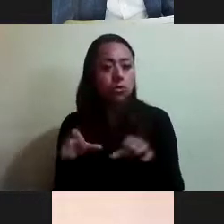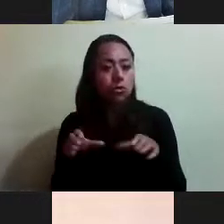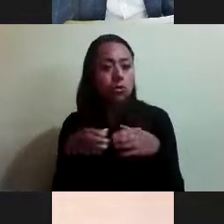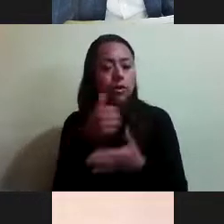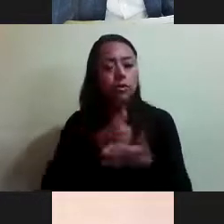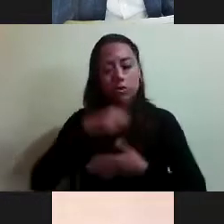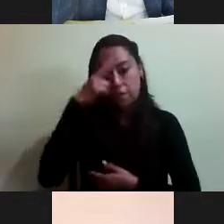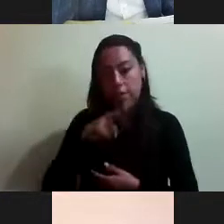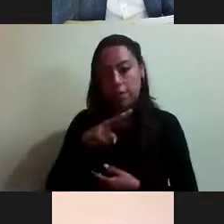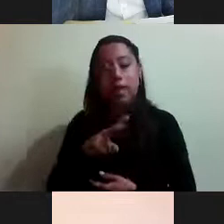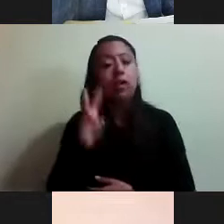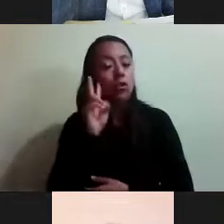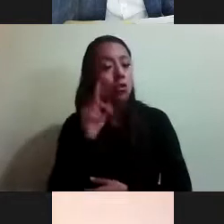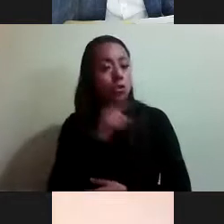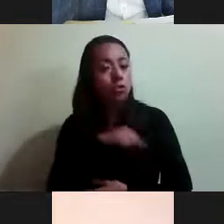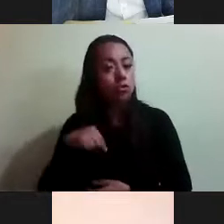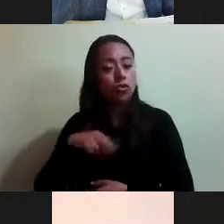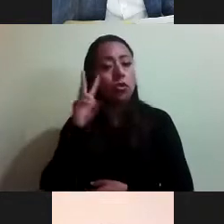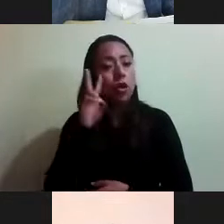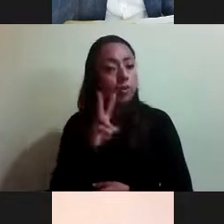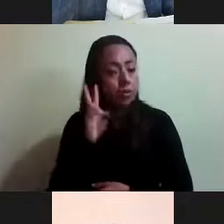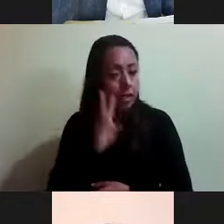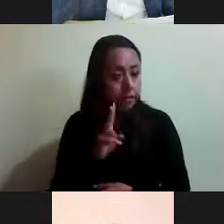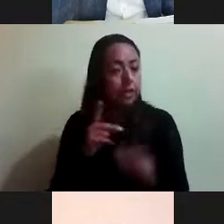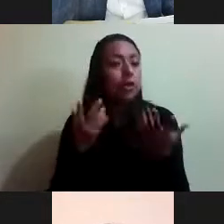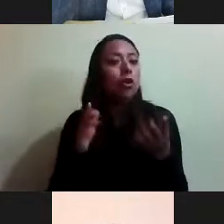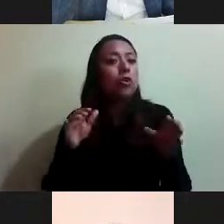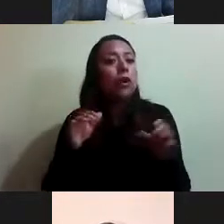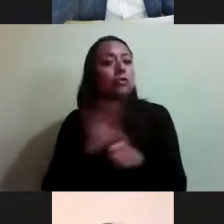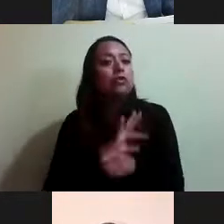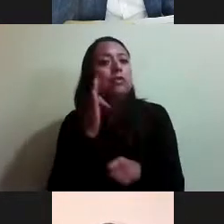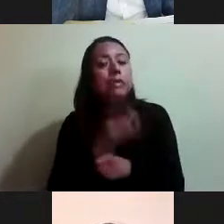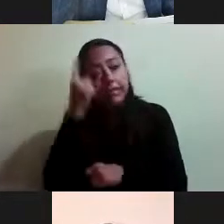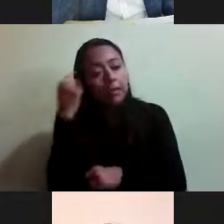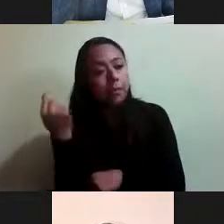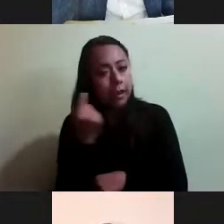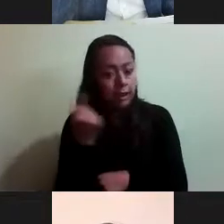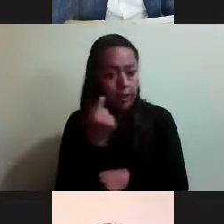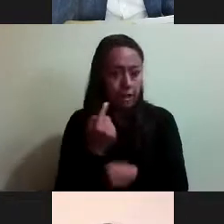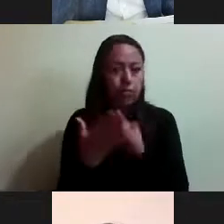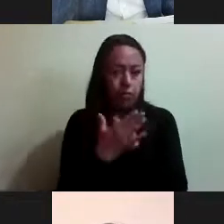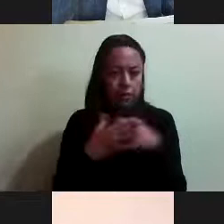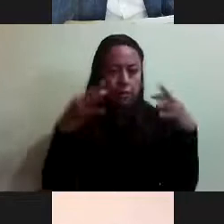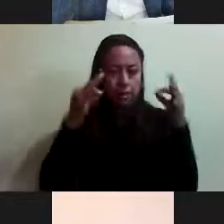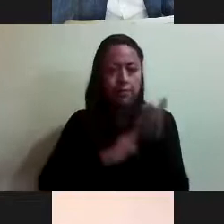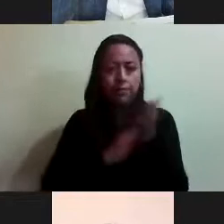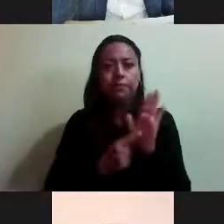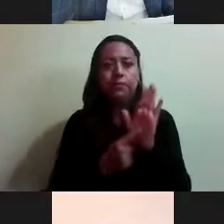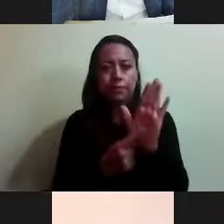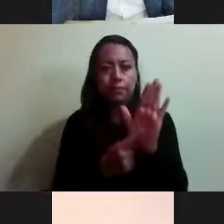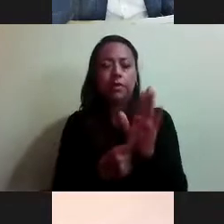da, y será un documento que se los estaremos presentando en próximos días. ¿Es